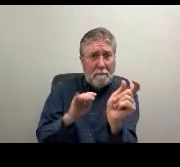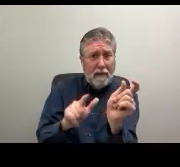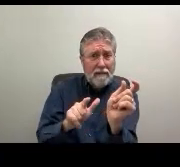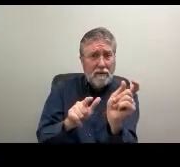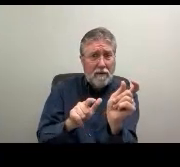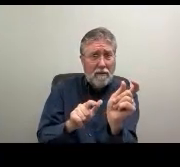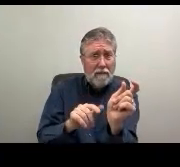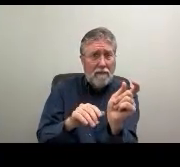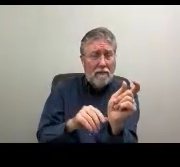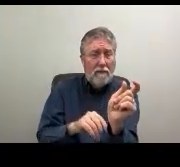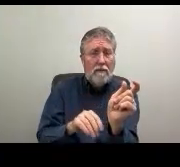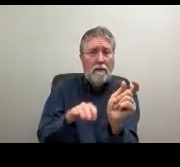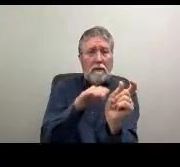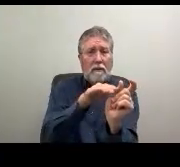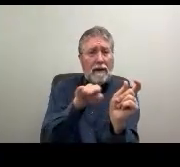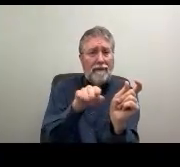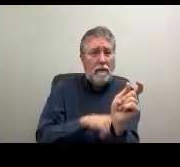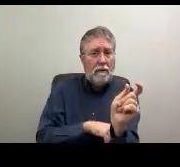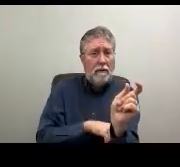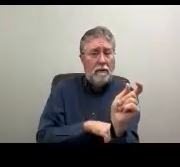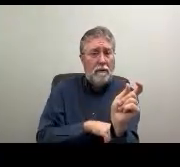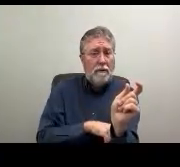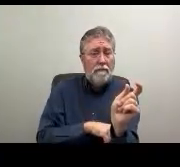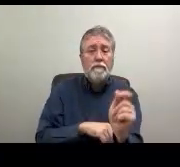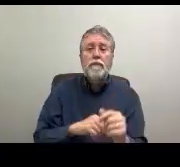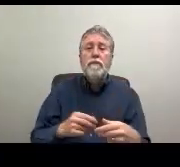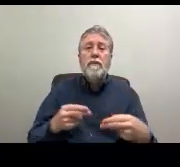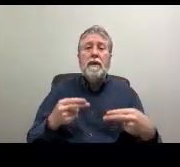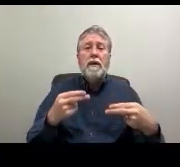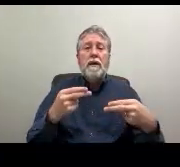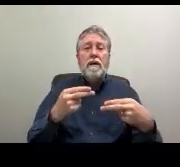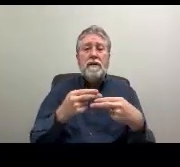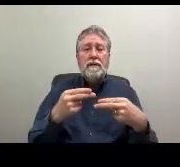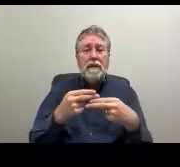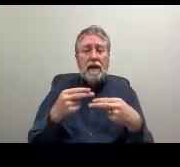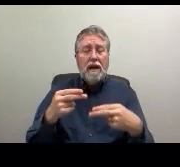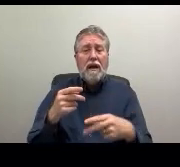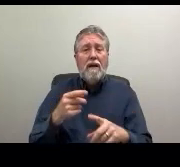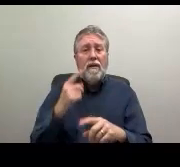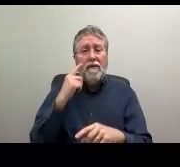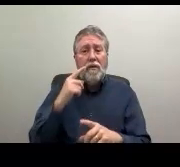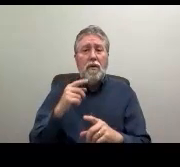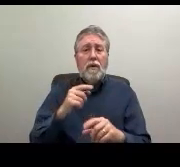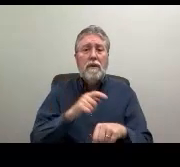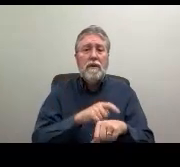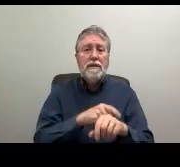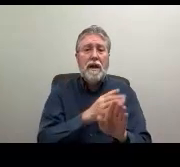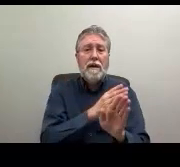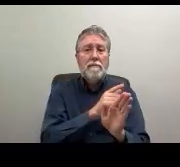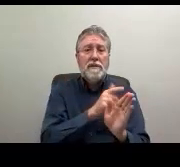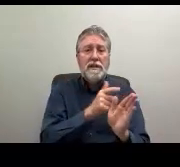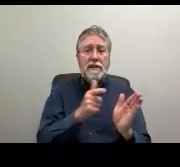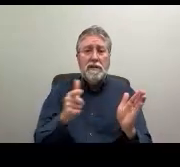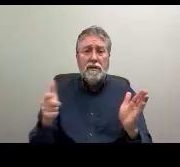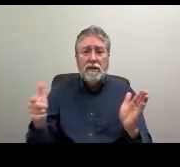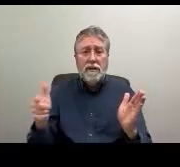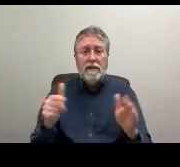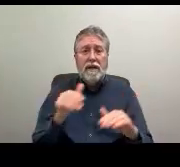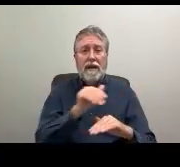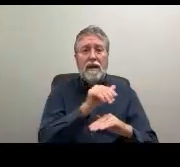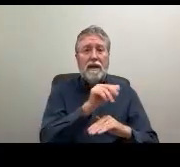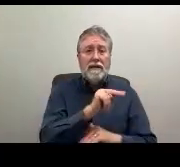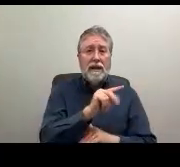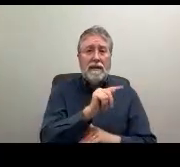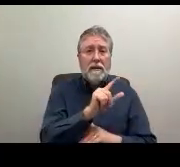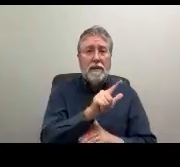Y luego puede tomar la porción de las series de tiempo de la luz nocturna que quiere estudiar, y deberían poder hacer algunas preguntas y